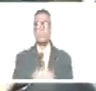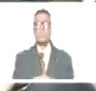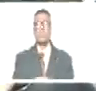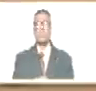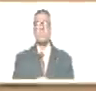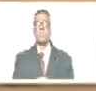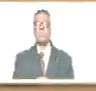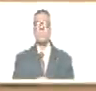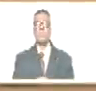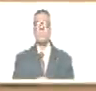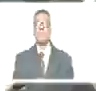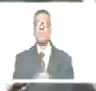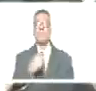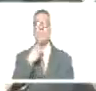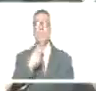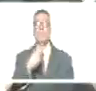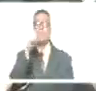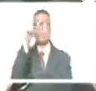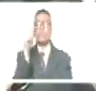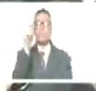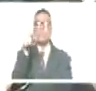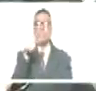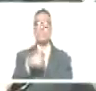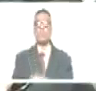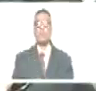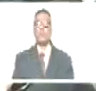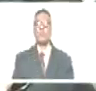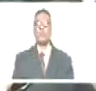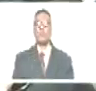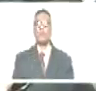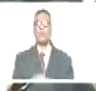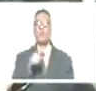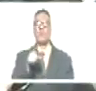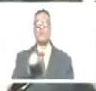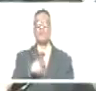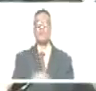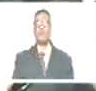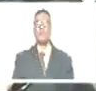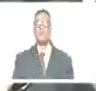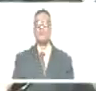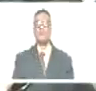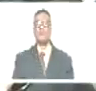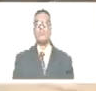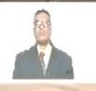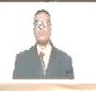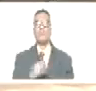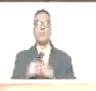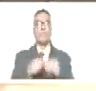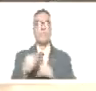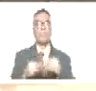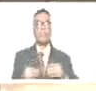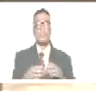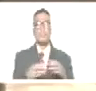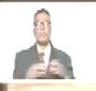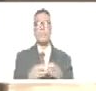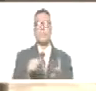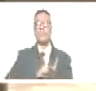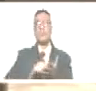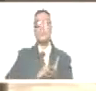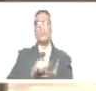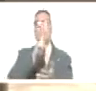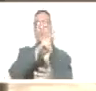Adelante, diputado. Hemos basado, el petitorio que vamos a hacer está basado en el artículo 200 de nuestra